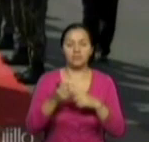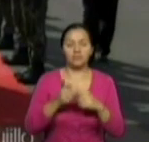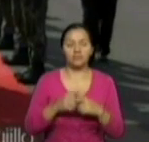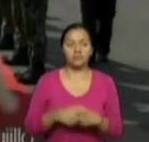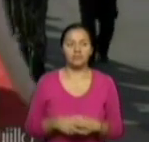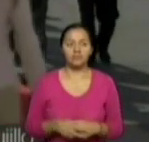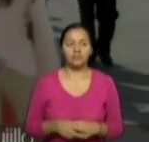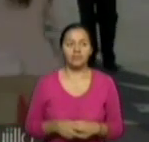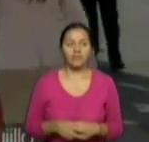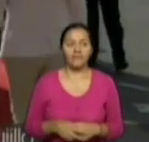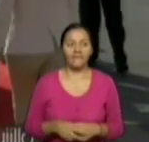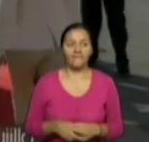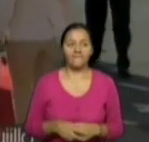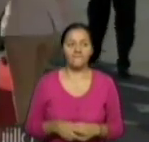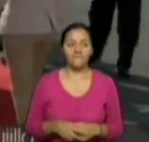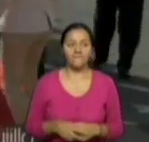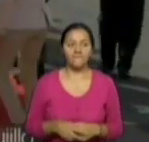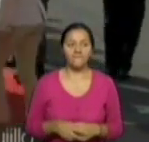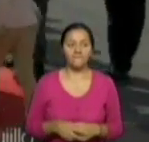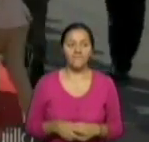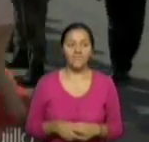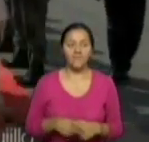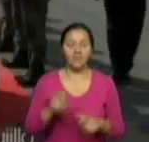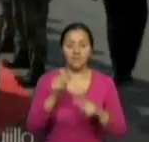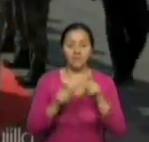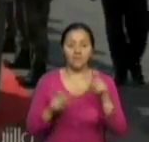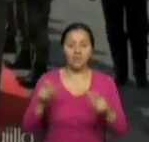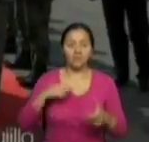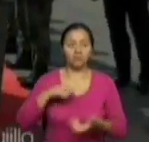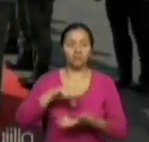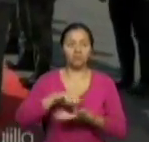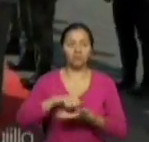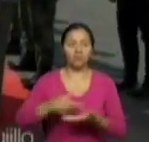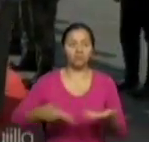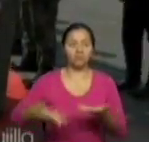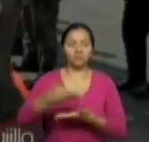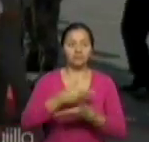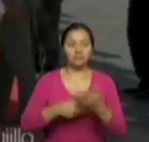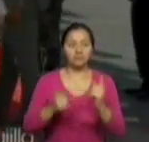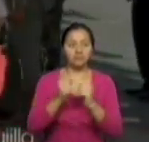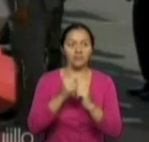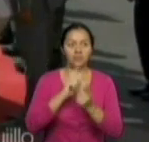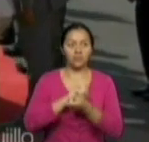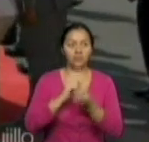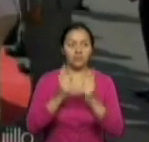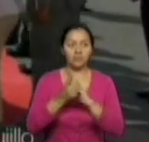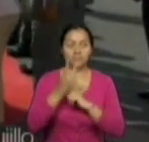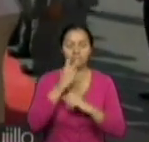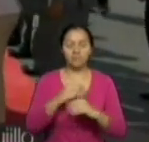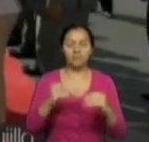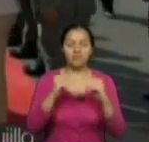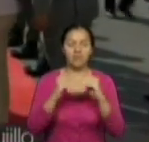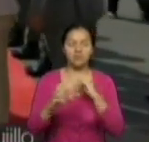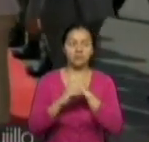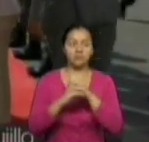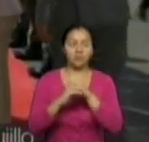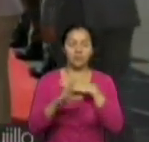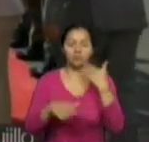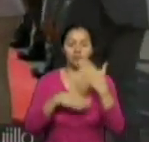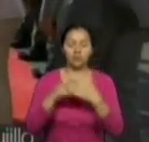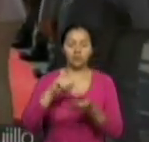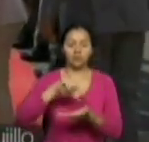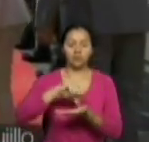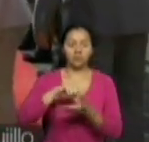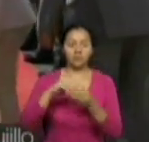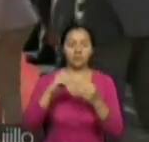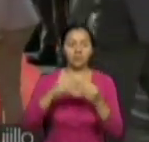general. Los habitantes de esta ciudad también se encuentran a la expectativa del encuentro que dijeron permite promocionar a la ciudad e